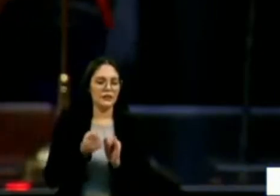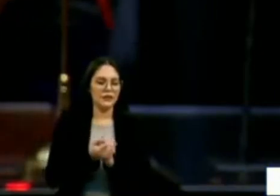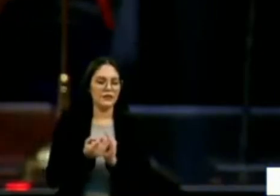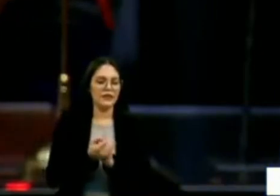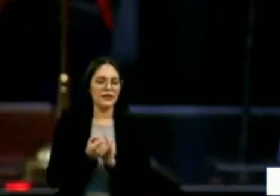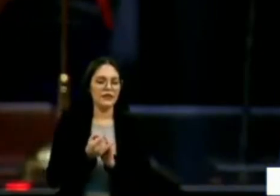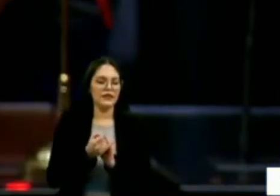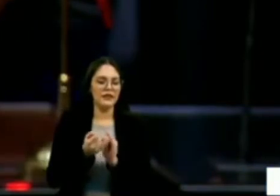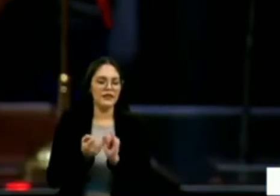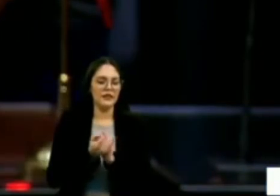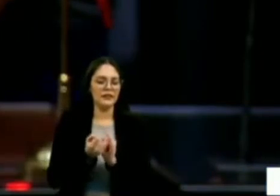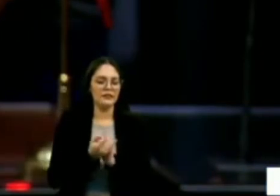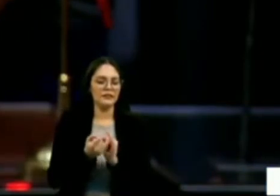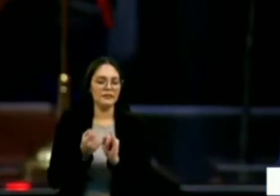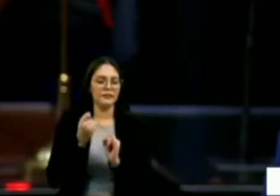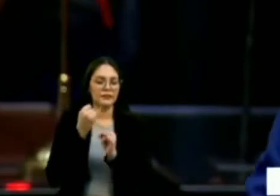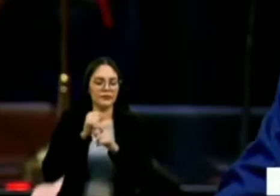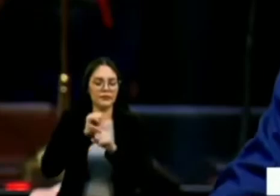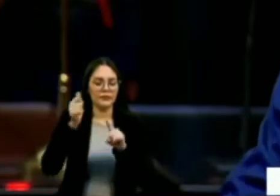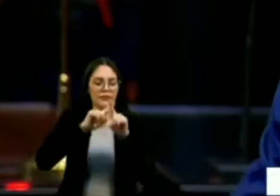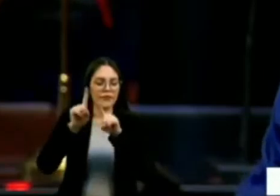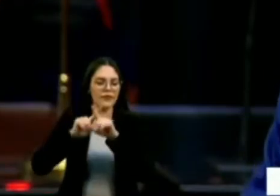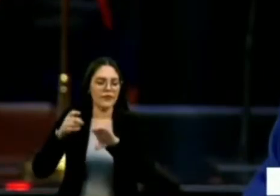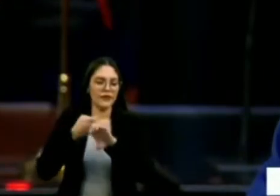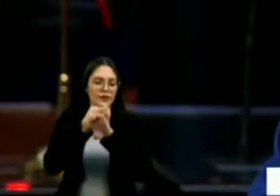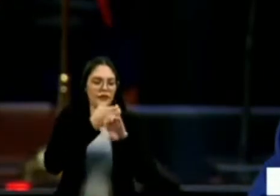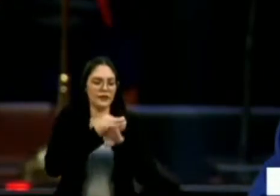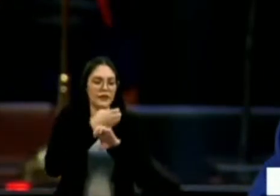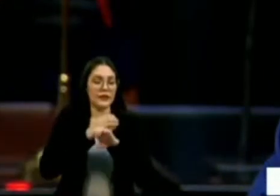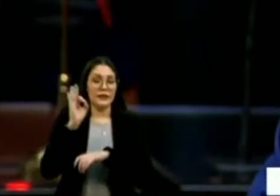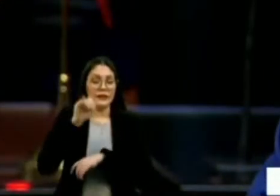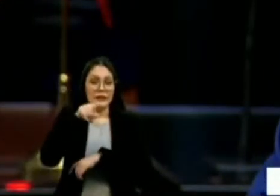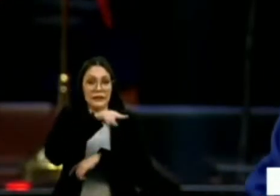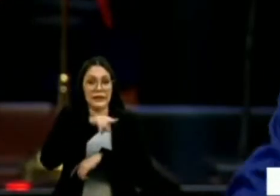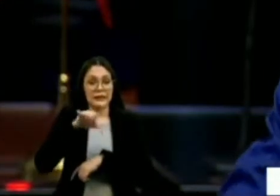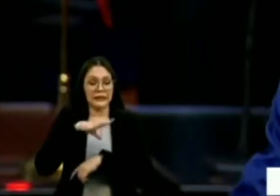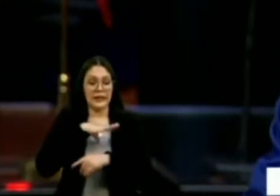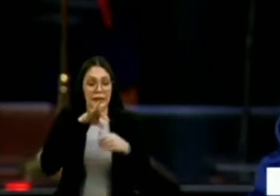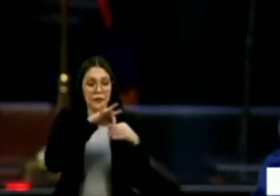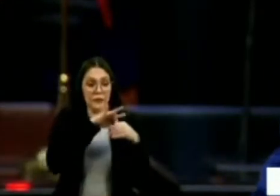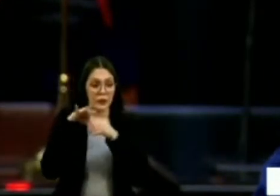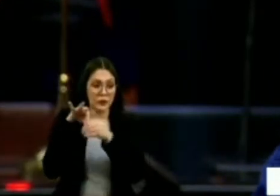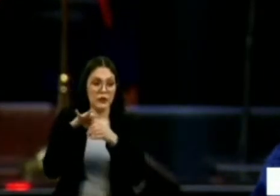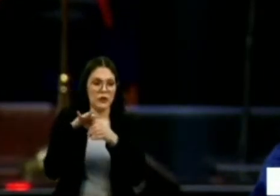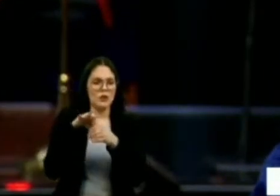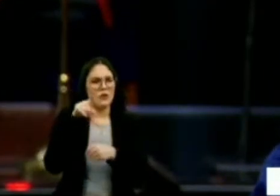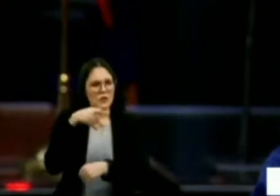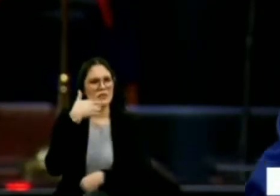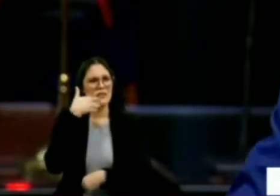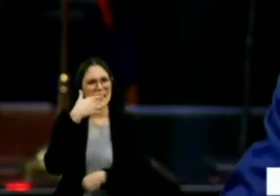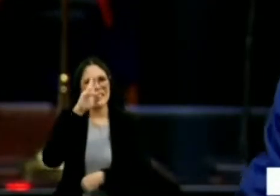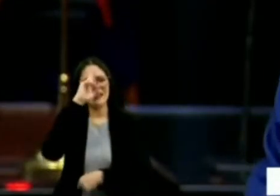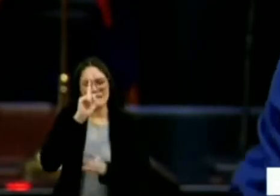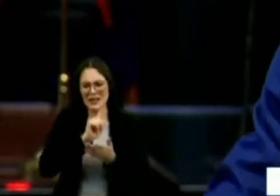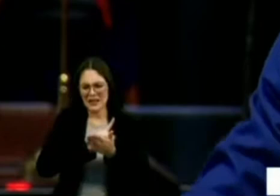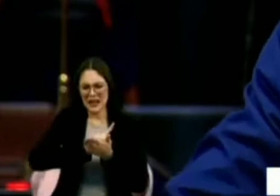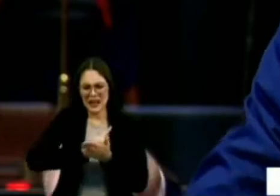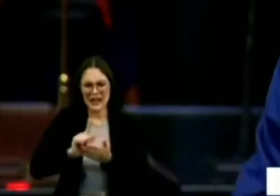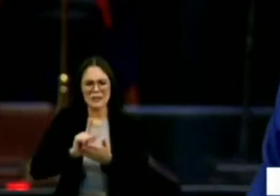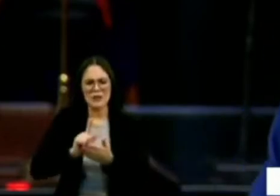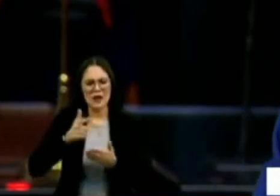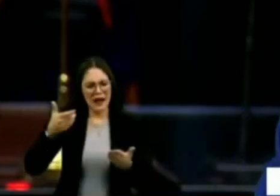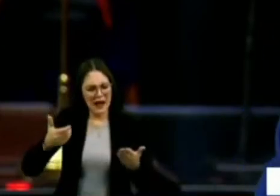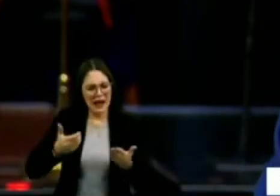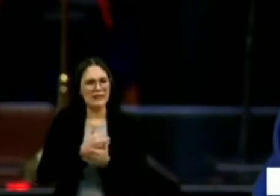fiscalías de los estados. Si tienen los votos, ganen a la buena, pero así